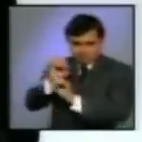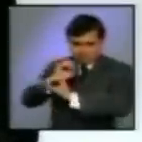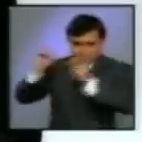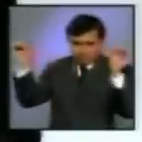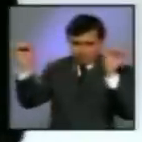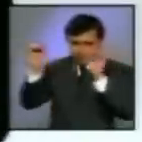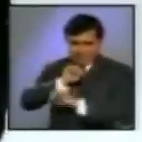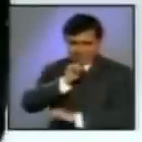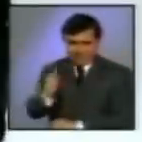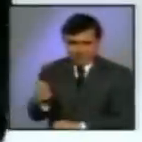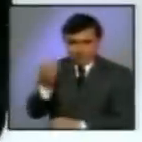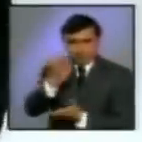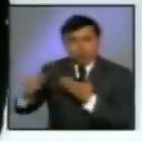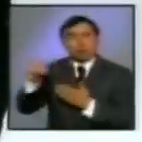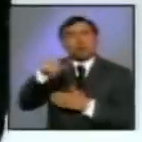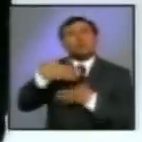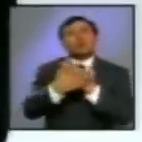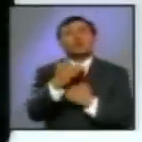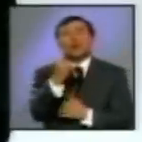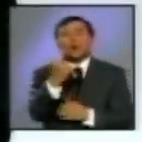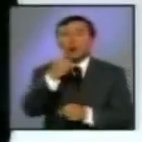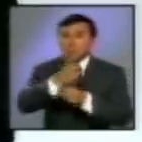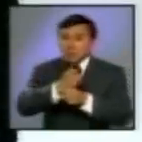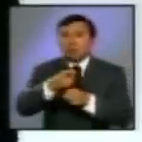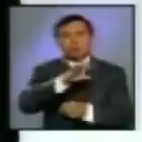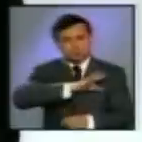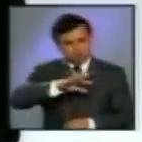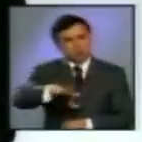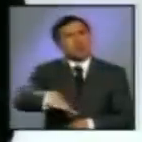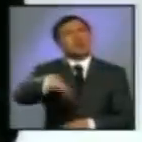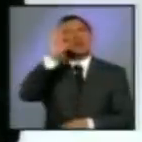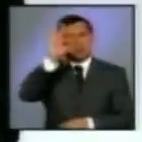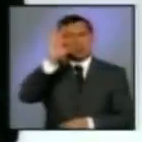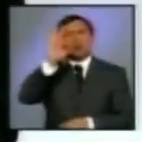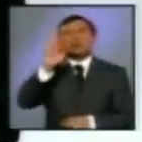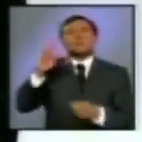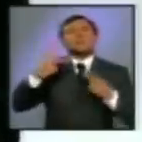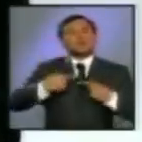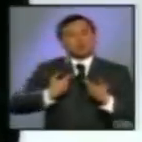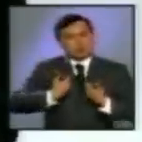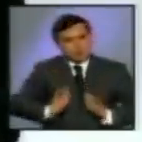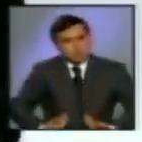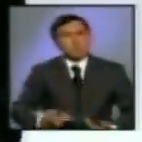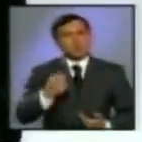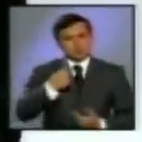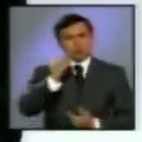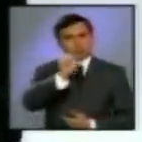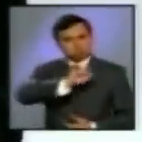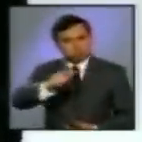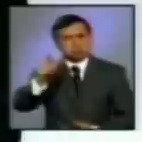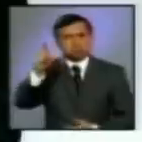tenemos la oportunidad de elegir a un ciudadano como presidente de la República, capaz, competente,